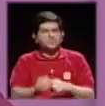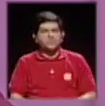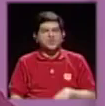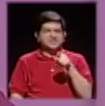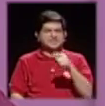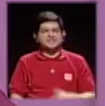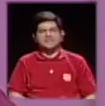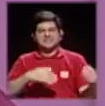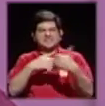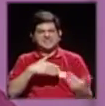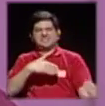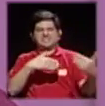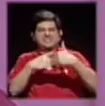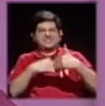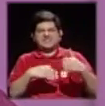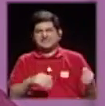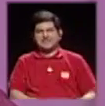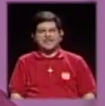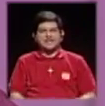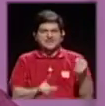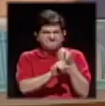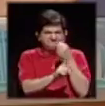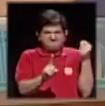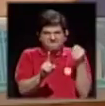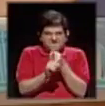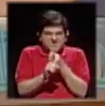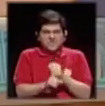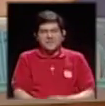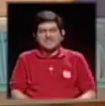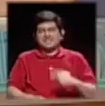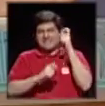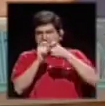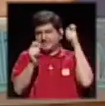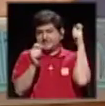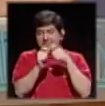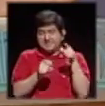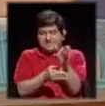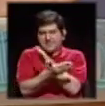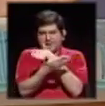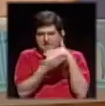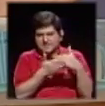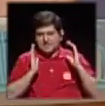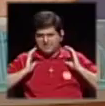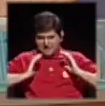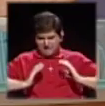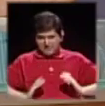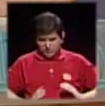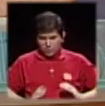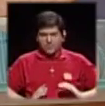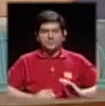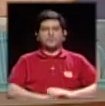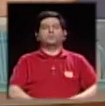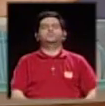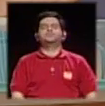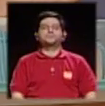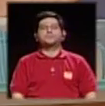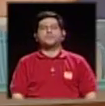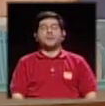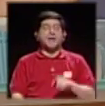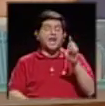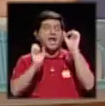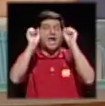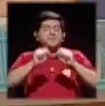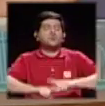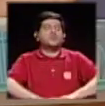hazaña, una violencia, una agresión específica sobre esta parte del cuerpo, ¿no? Entonces ahí te